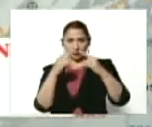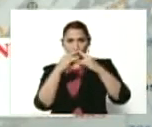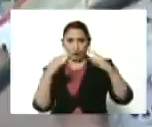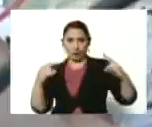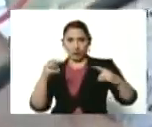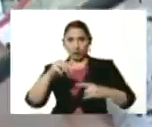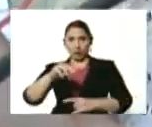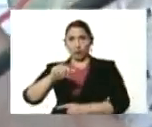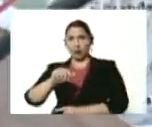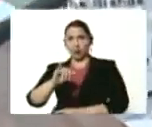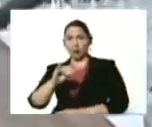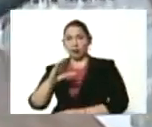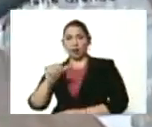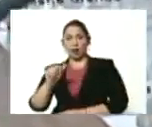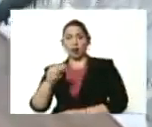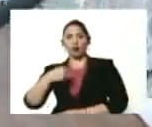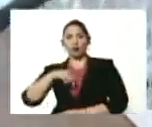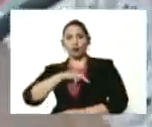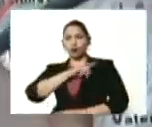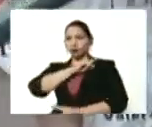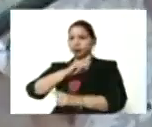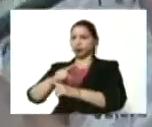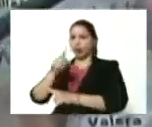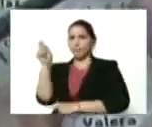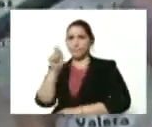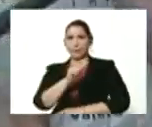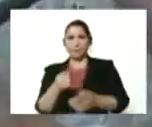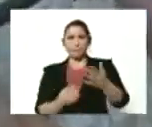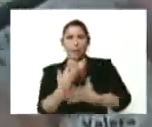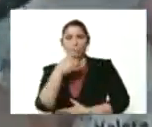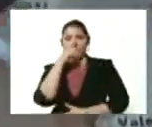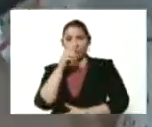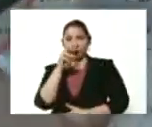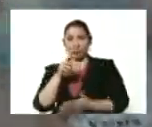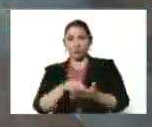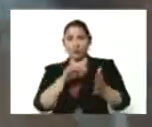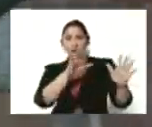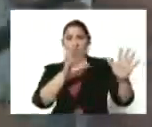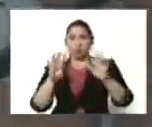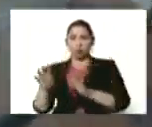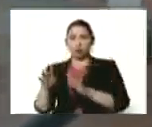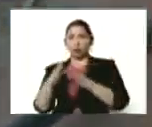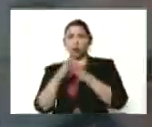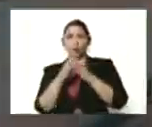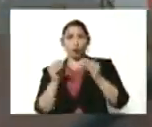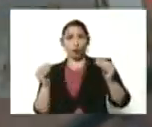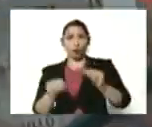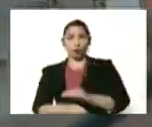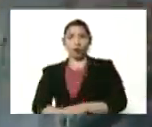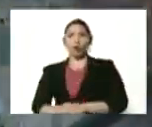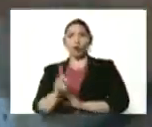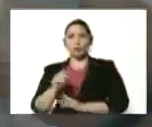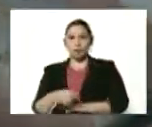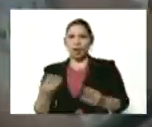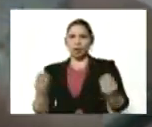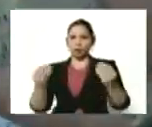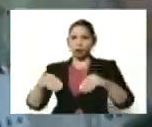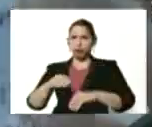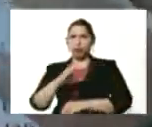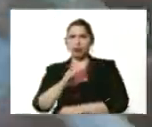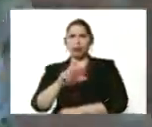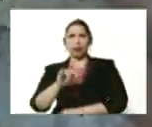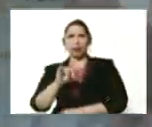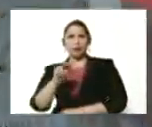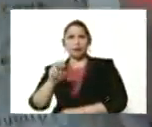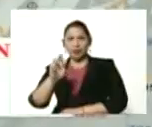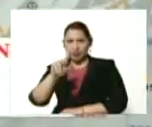de mayo del año 2019. Y cómo iban a sus anchas Cleber Alcalá Cordones, homicidas como Fred Mavares,